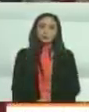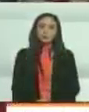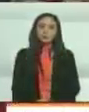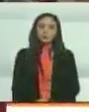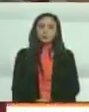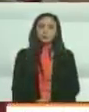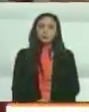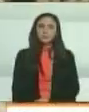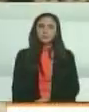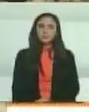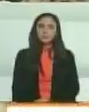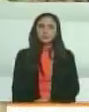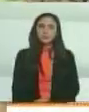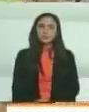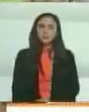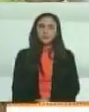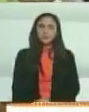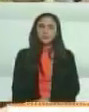Ah,